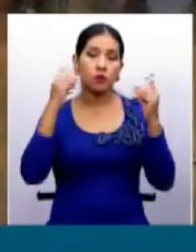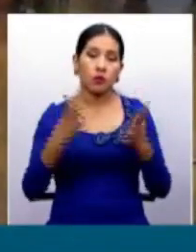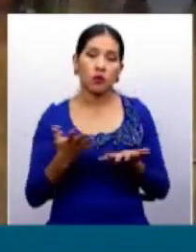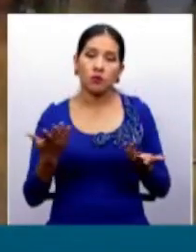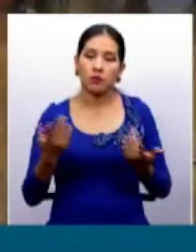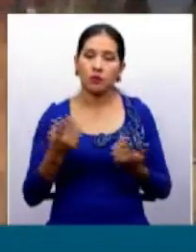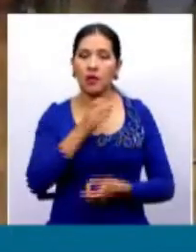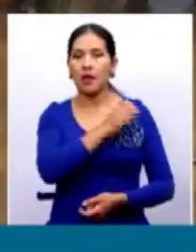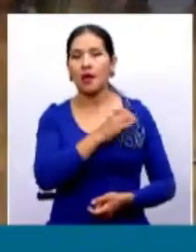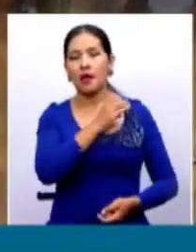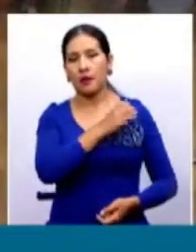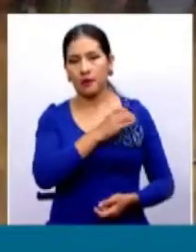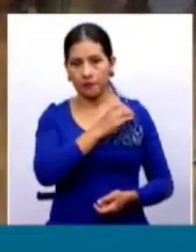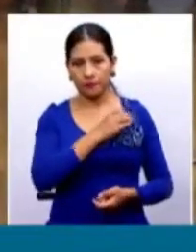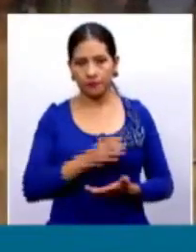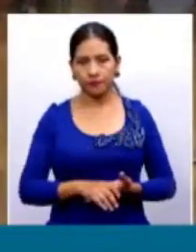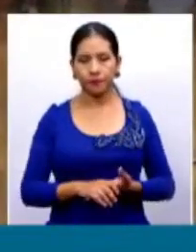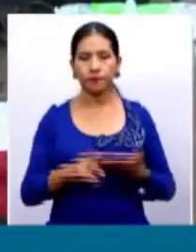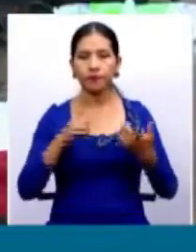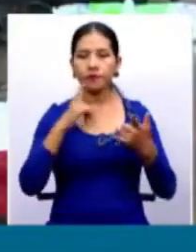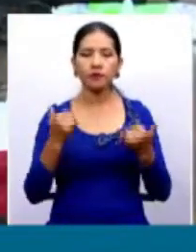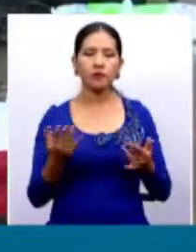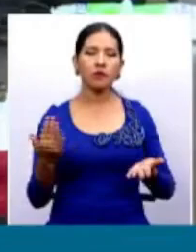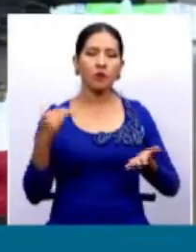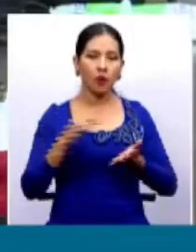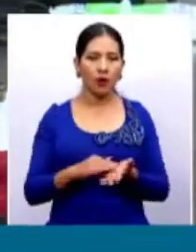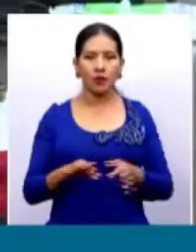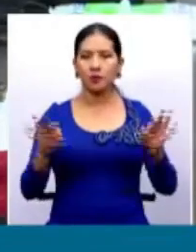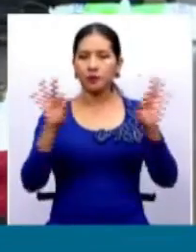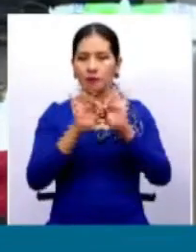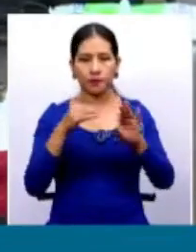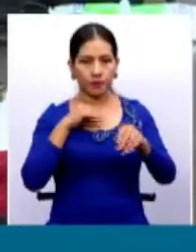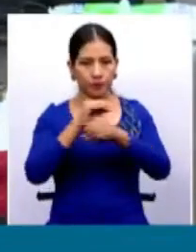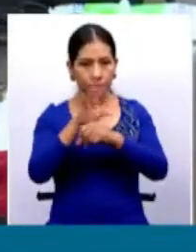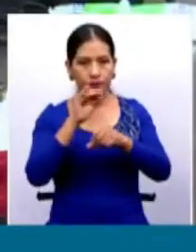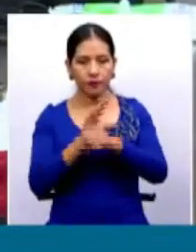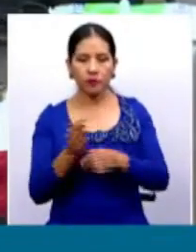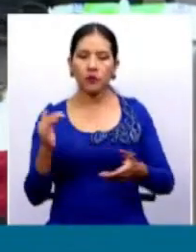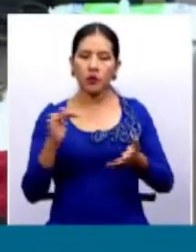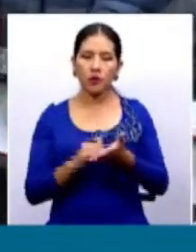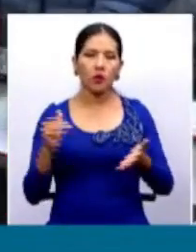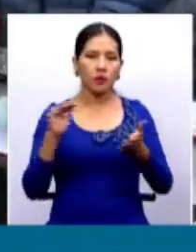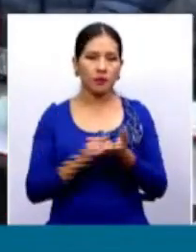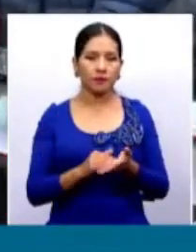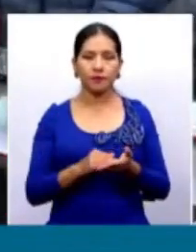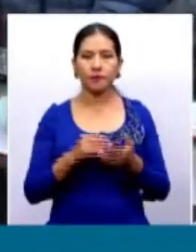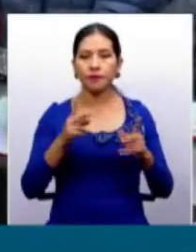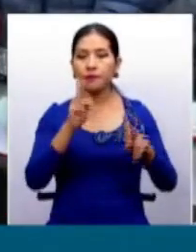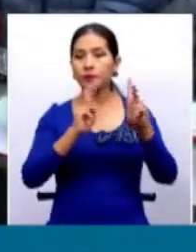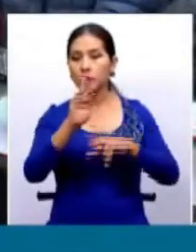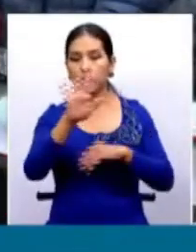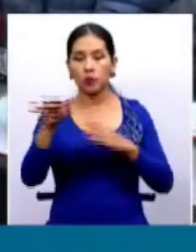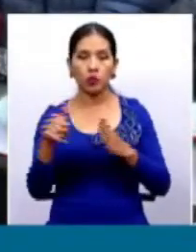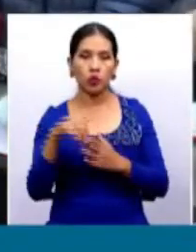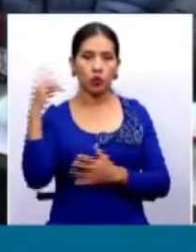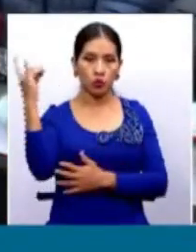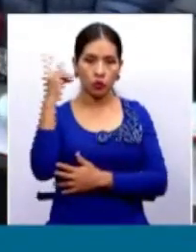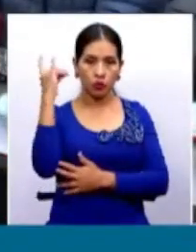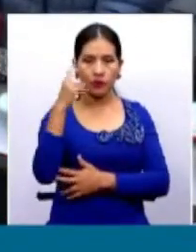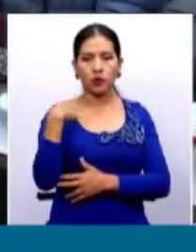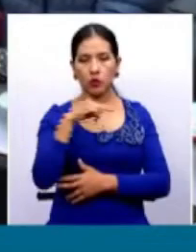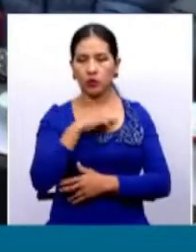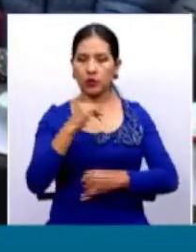por eso es importante creo reitero una y otra vez mire Iván de que el pueblo boliviano sepa